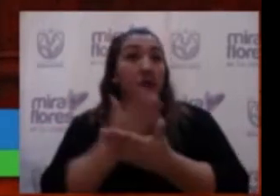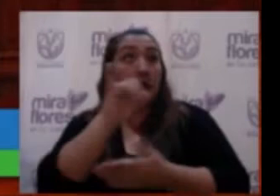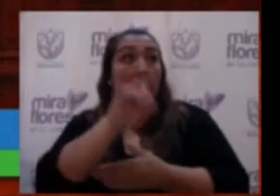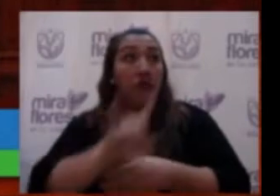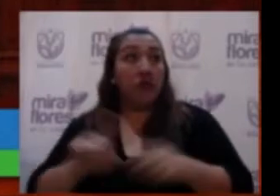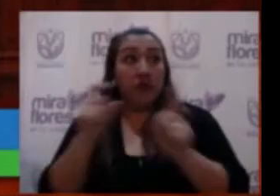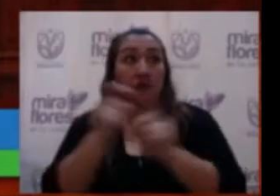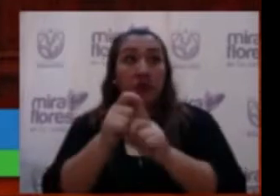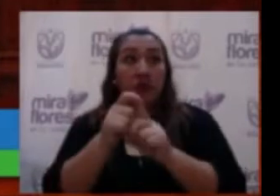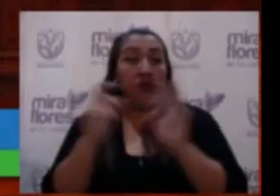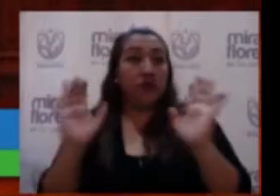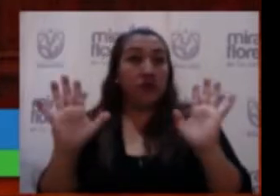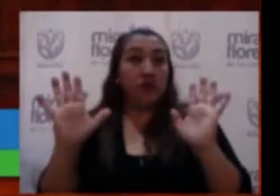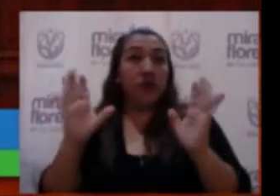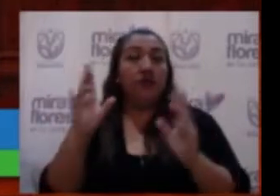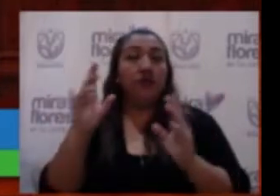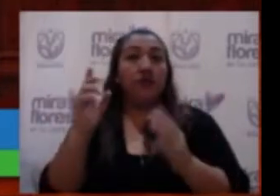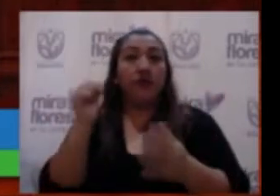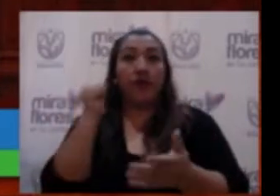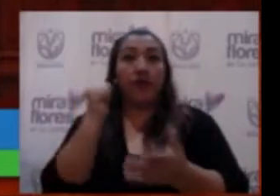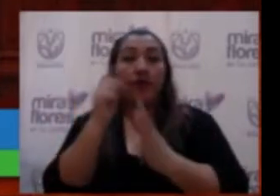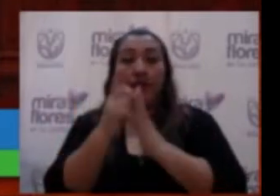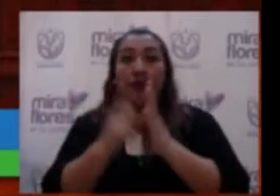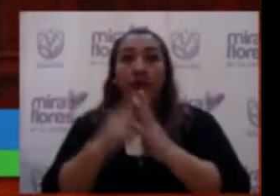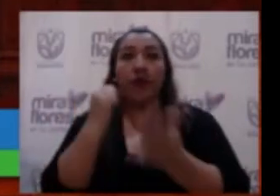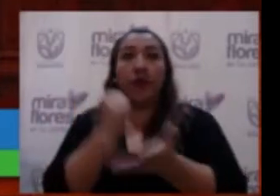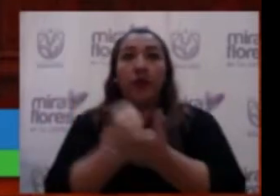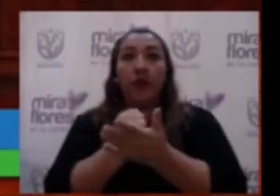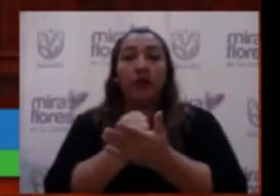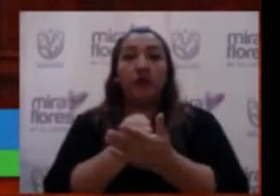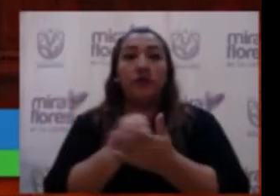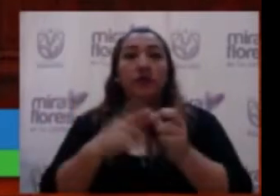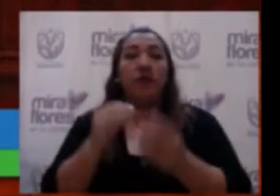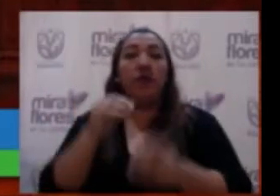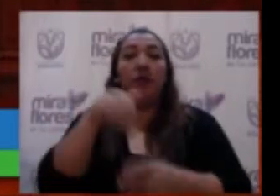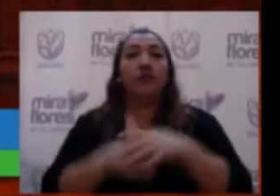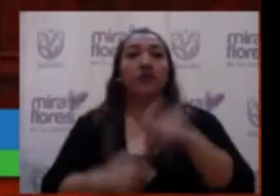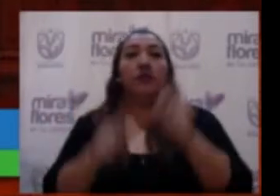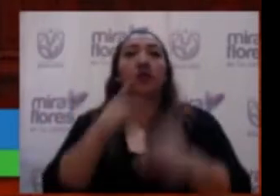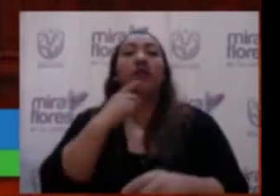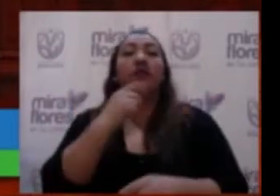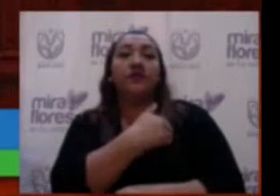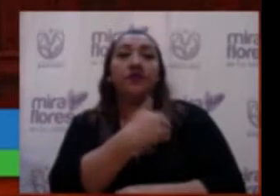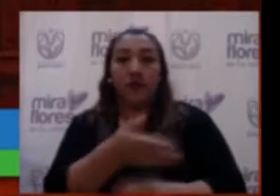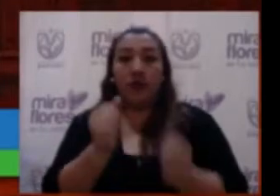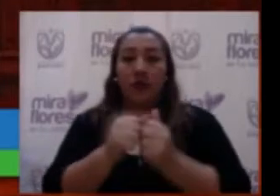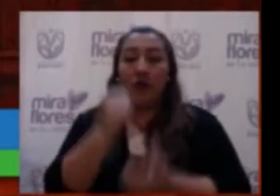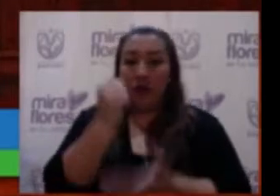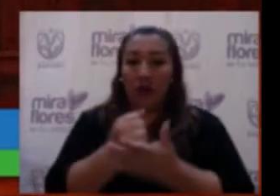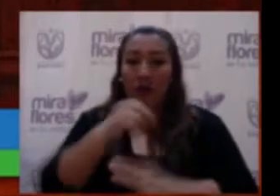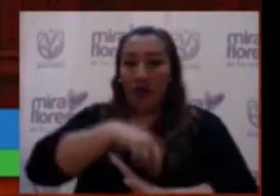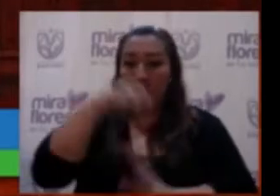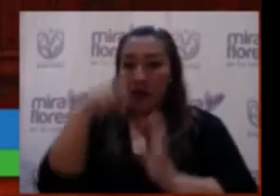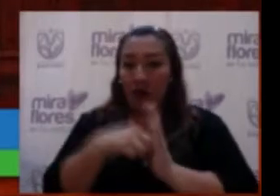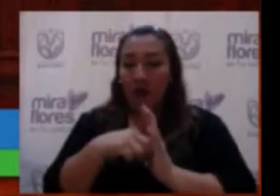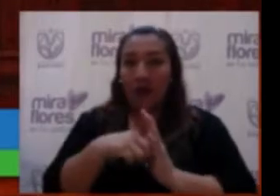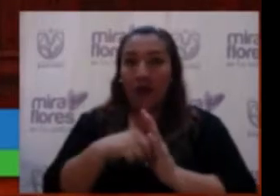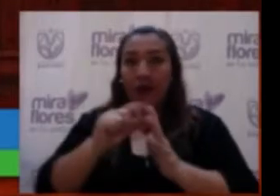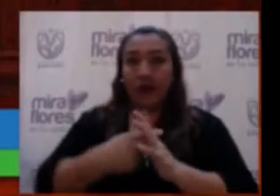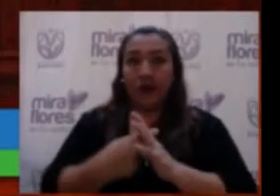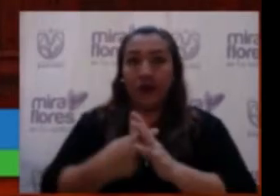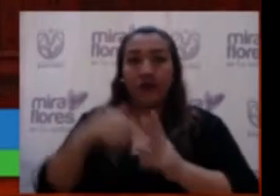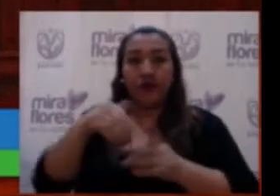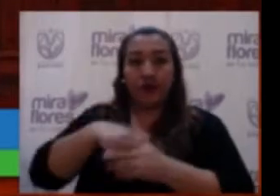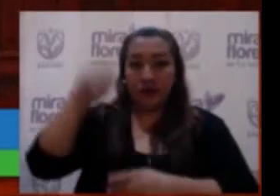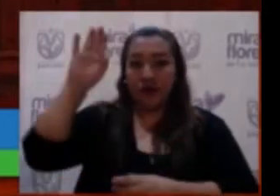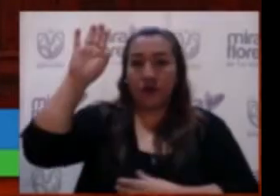palabra. Esto viene con un dictamen aprobatorio. Vamos a proceder al voto. Aquellos que estén a favor de aprobar el proyecto en mención, sírvanse a